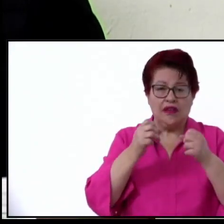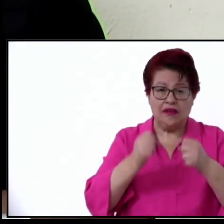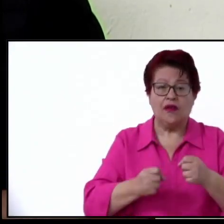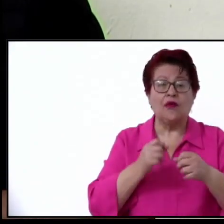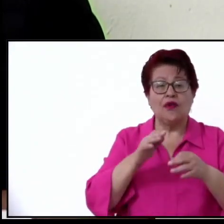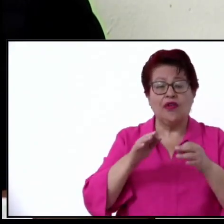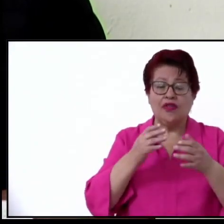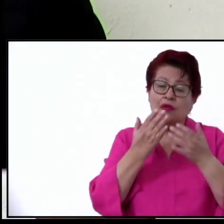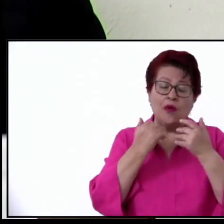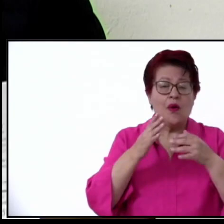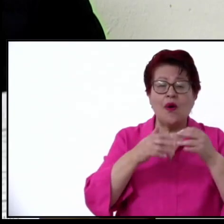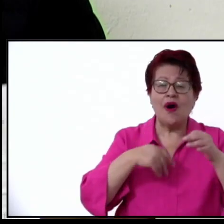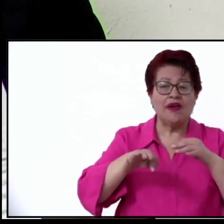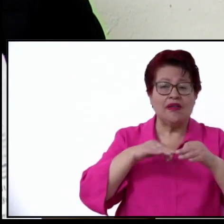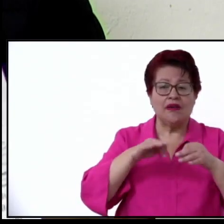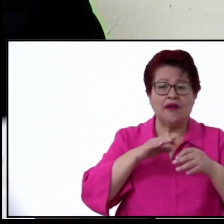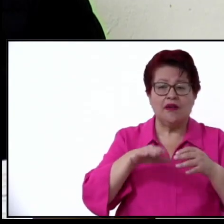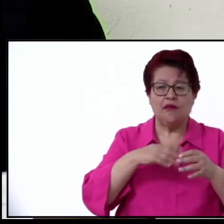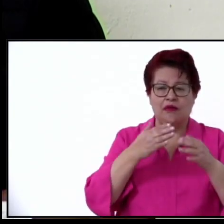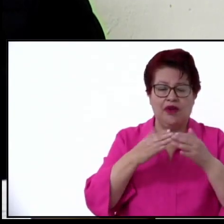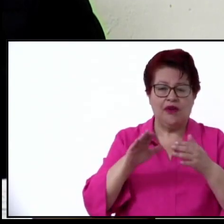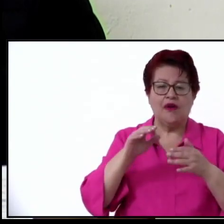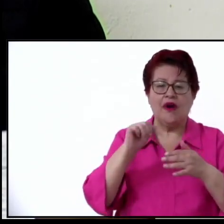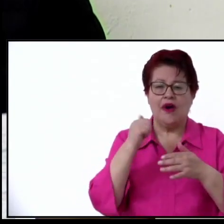el cual durante el periodo de agosto de